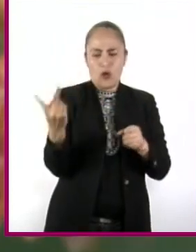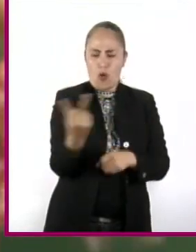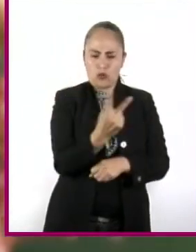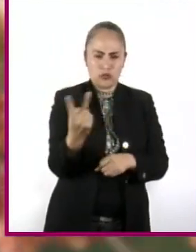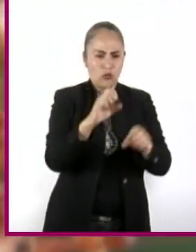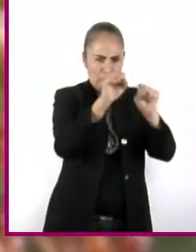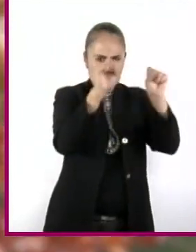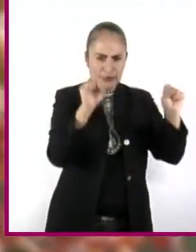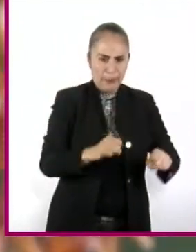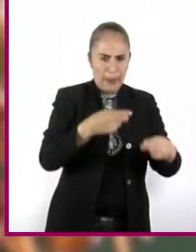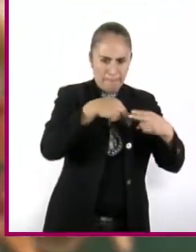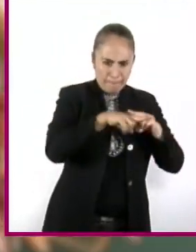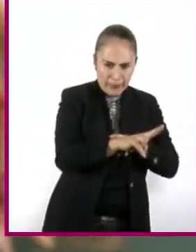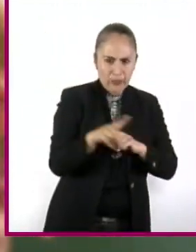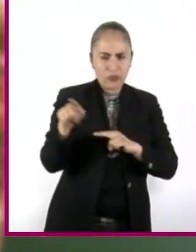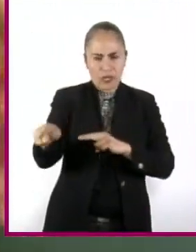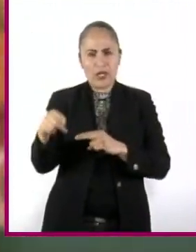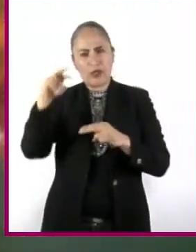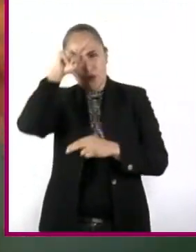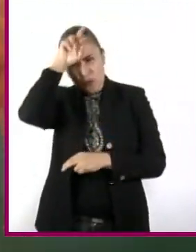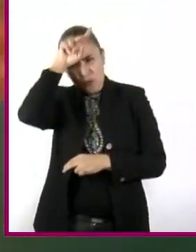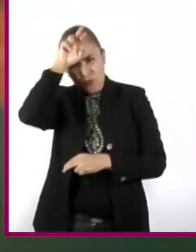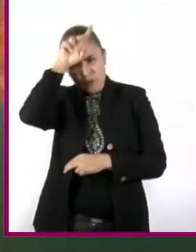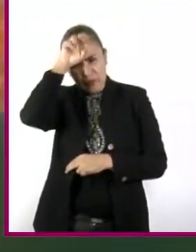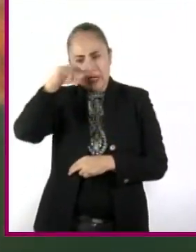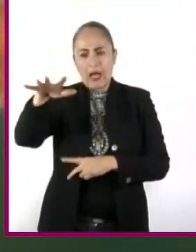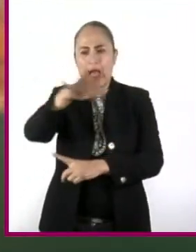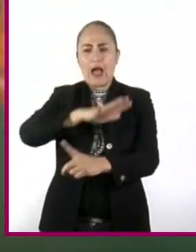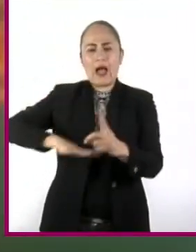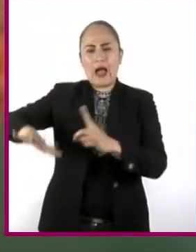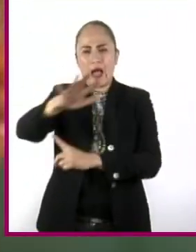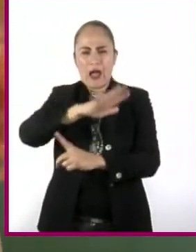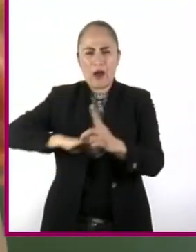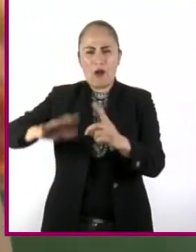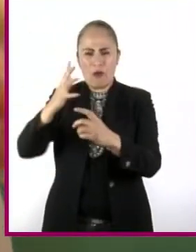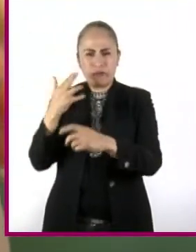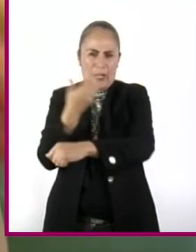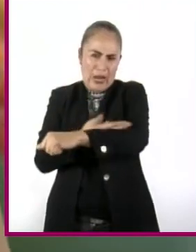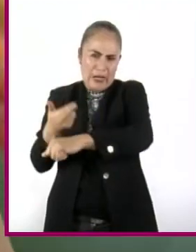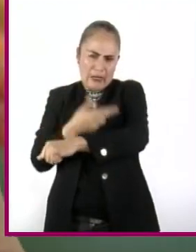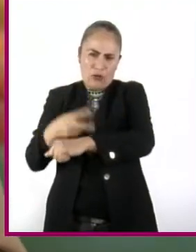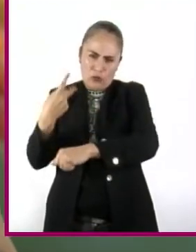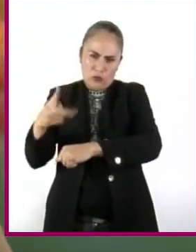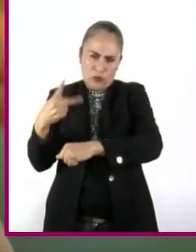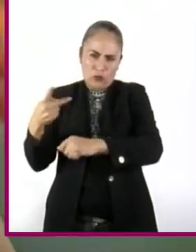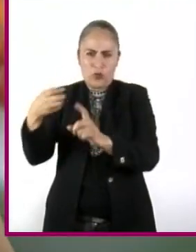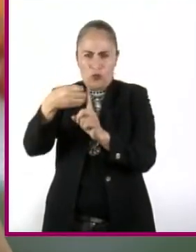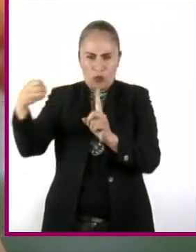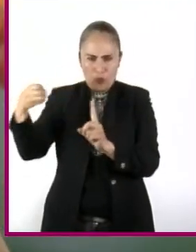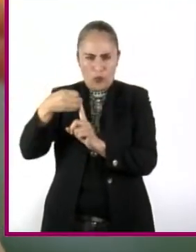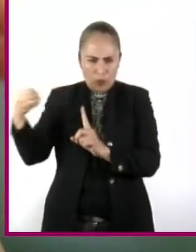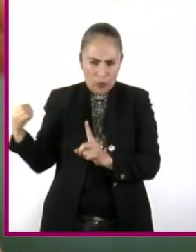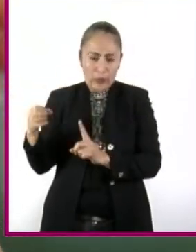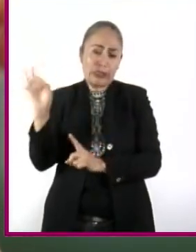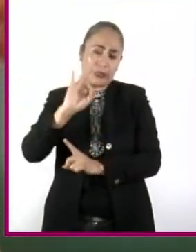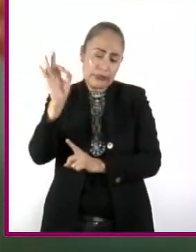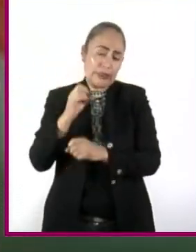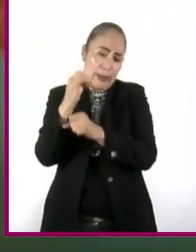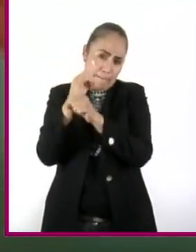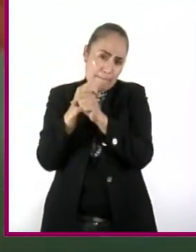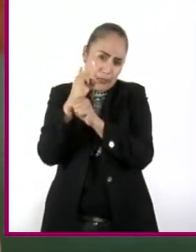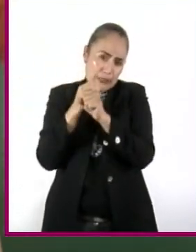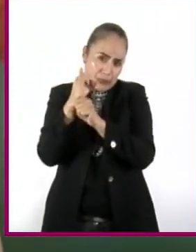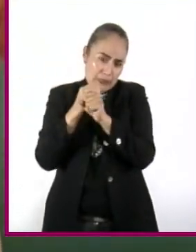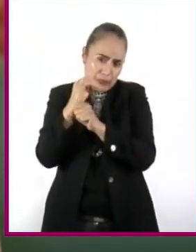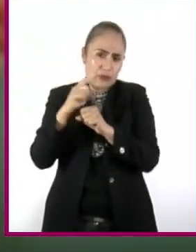Las hormigas se organizan de acuerdo con las condiciones ambientales que les rodean. Supongo que ese estudio podría servir para mejorar